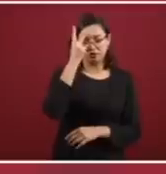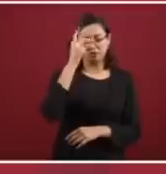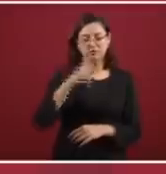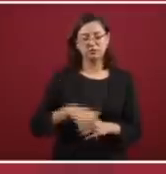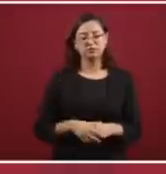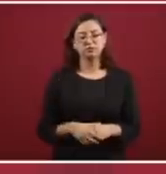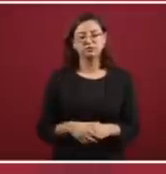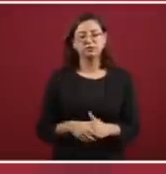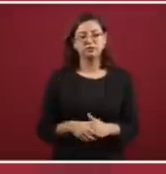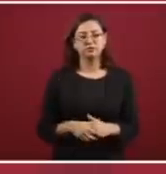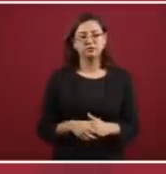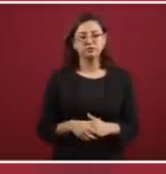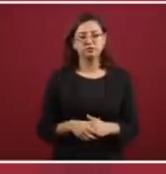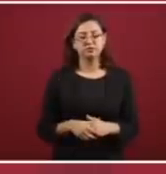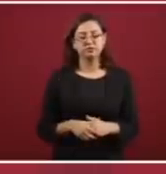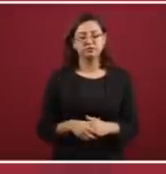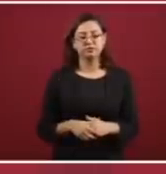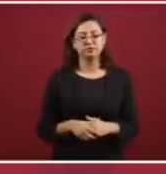los